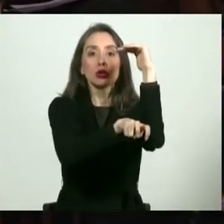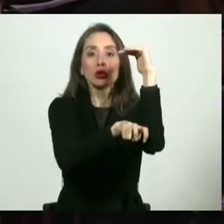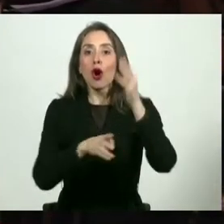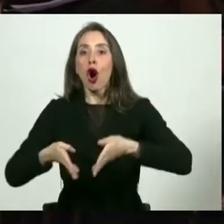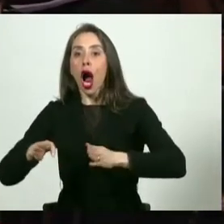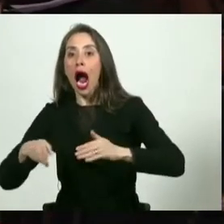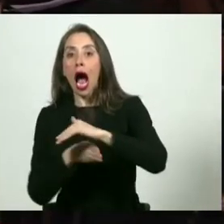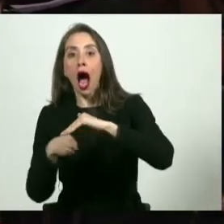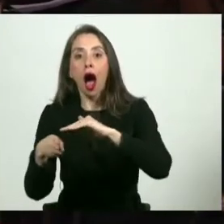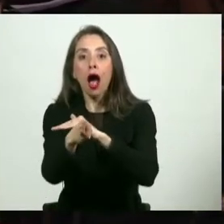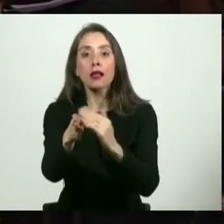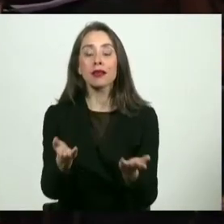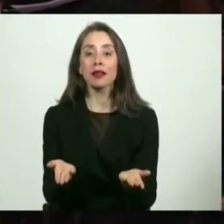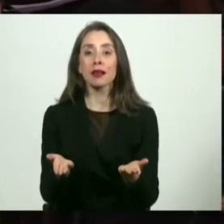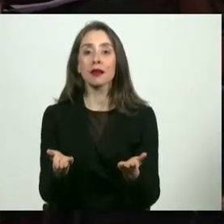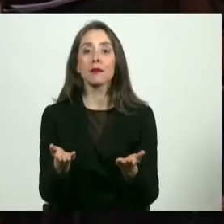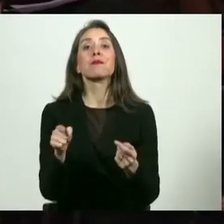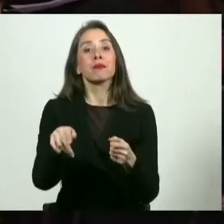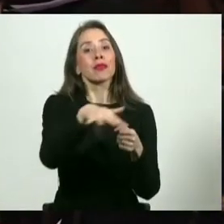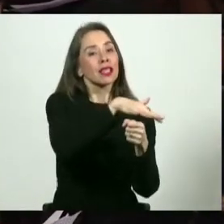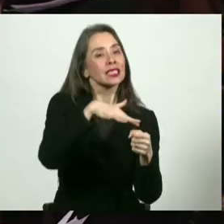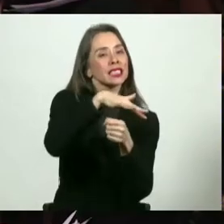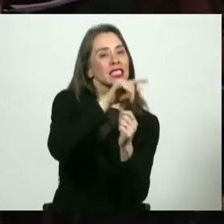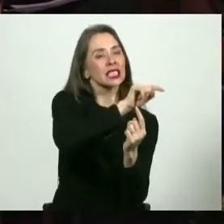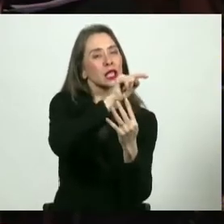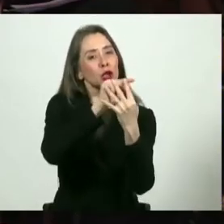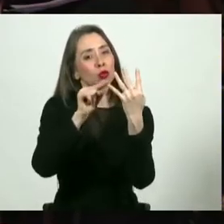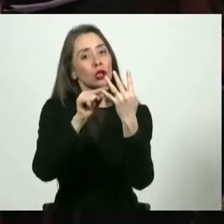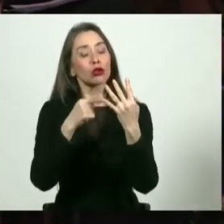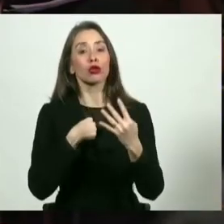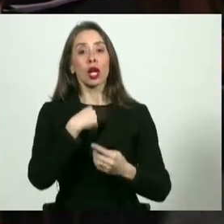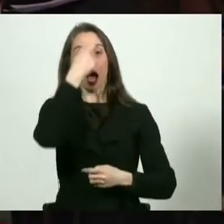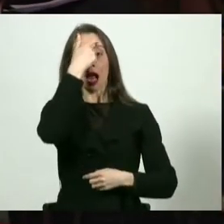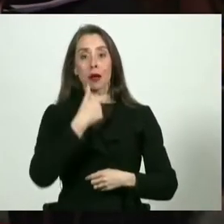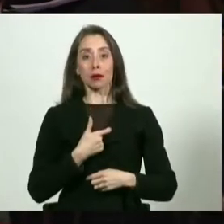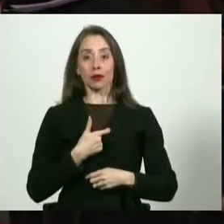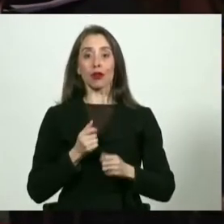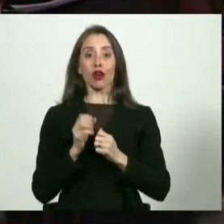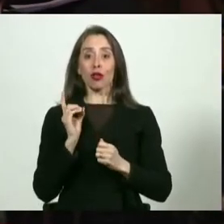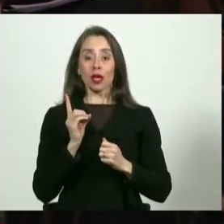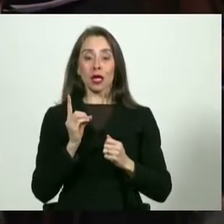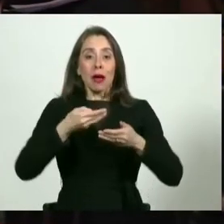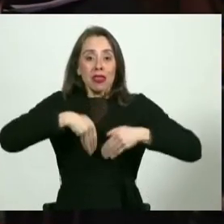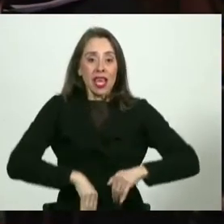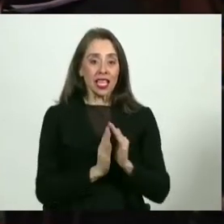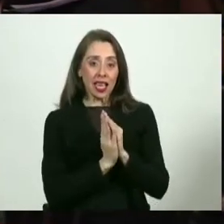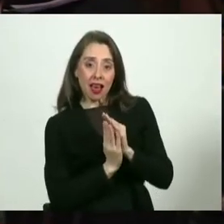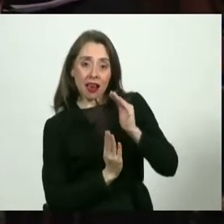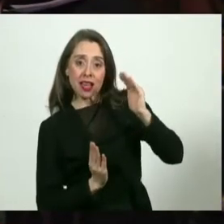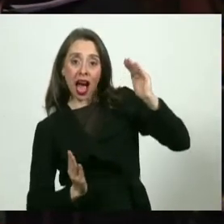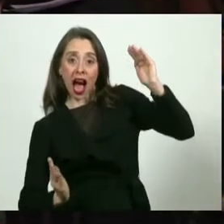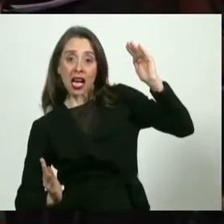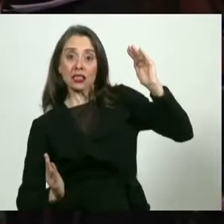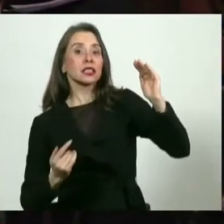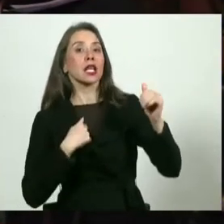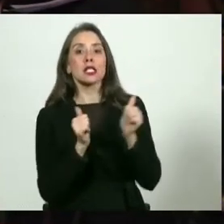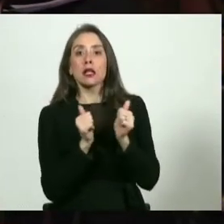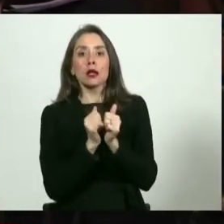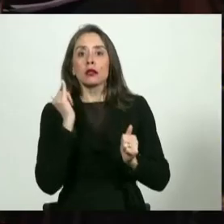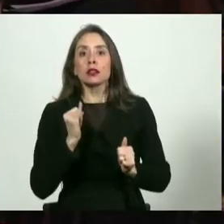Tenemos, ¿cierto?, una serie de situaciones que acompañan a la persona con discapacidad desde que nace hasta que se inserta en el